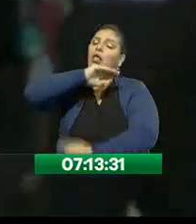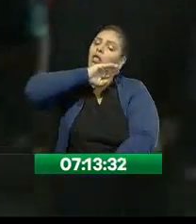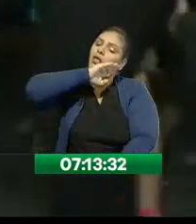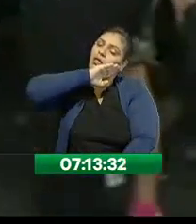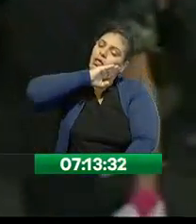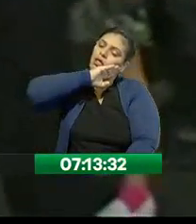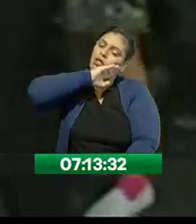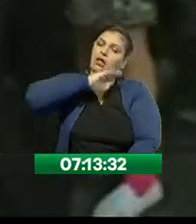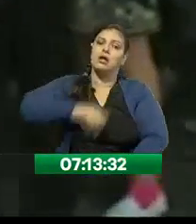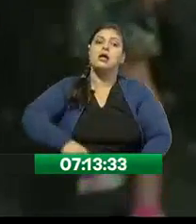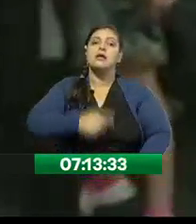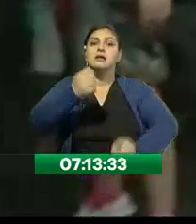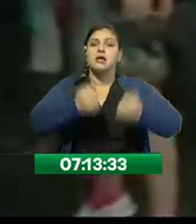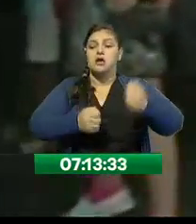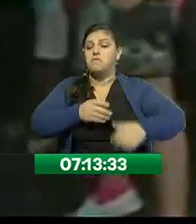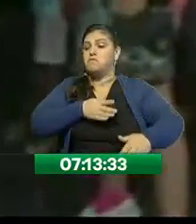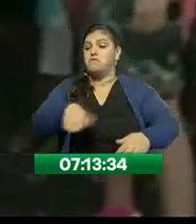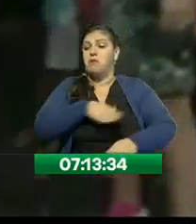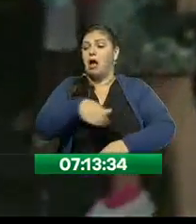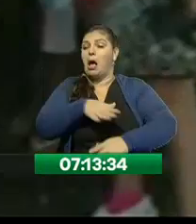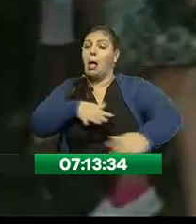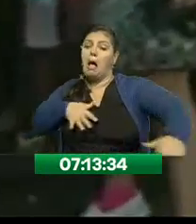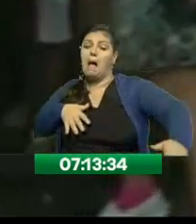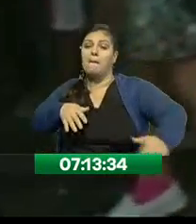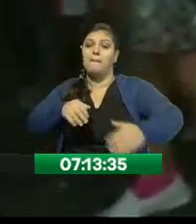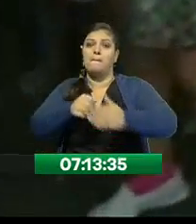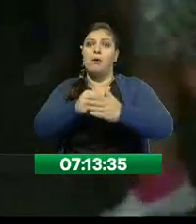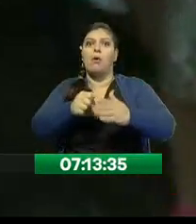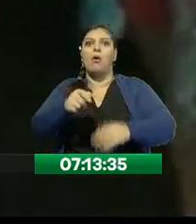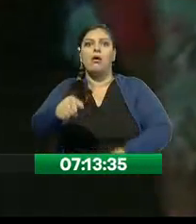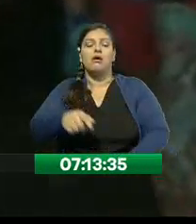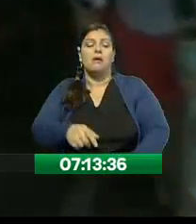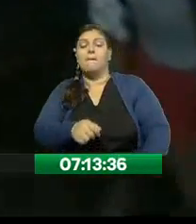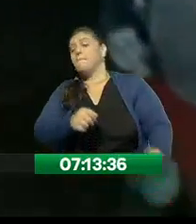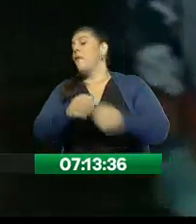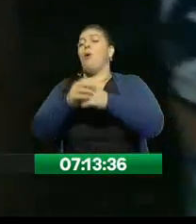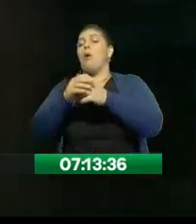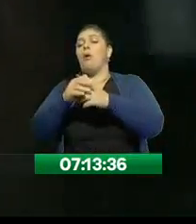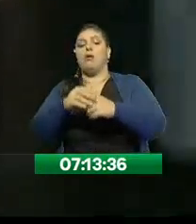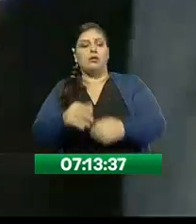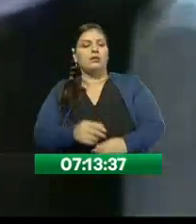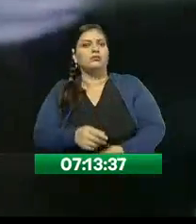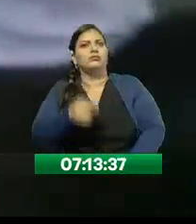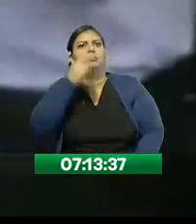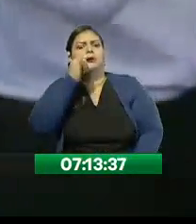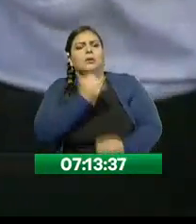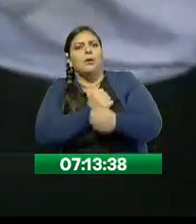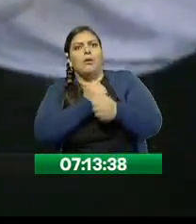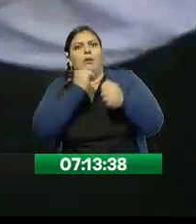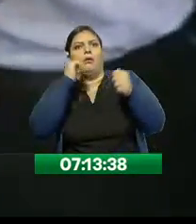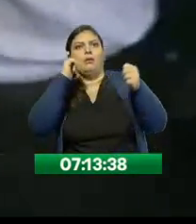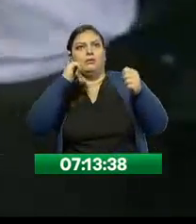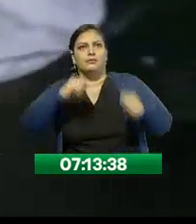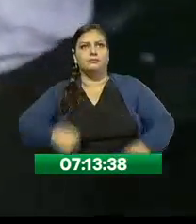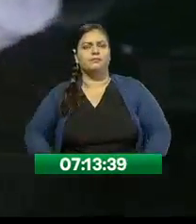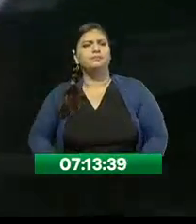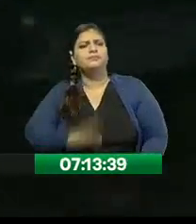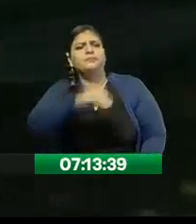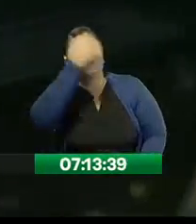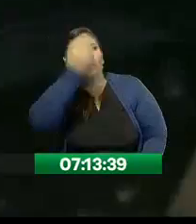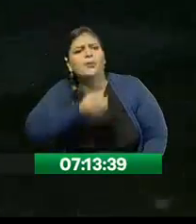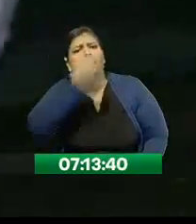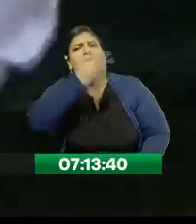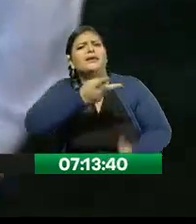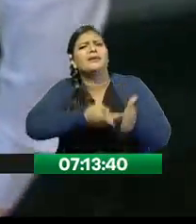el propietario del domicilio. Caballero, buenos días. Sintiendo mucho lo que ha pasado, recuérdenos un poco cómo se dieron los